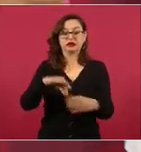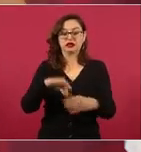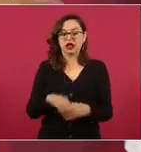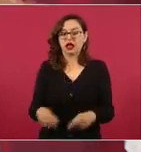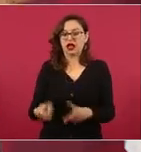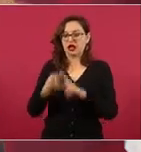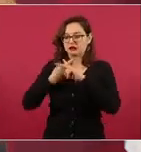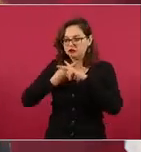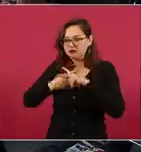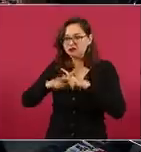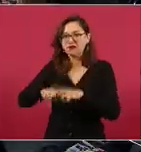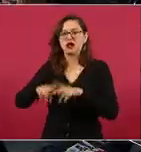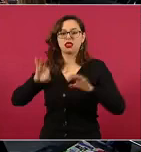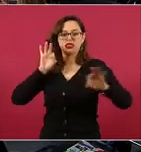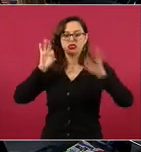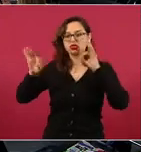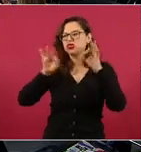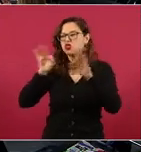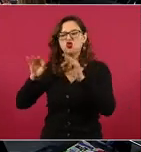hay incluso hasta